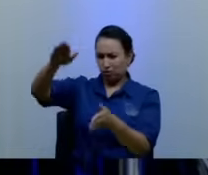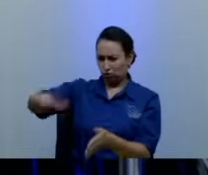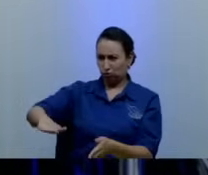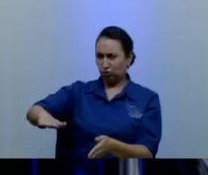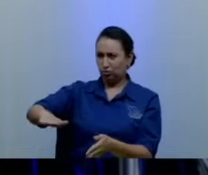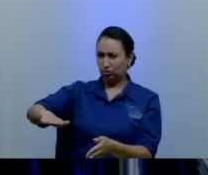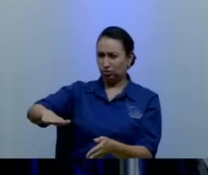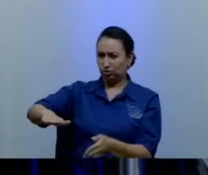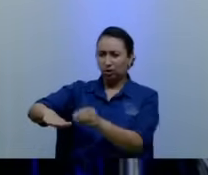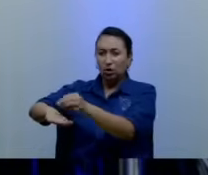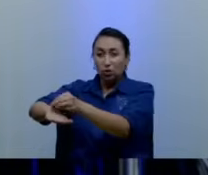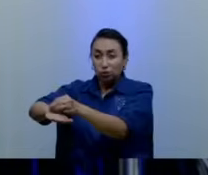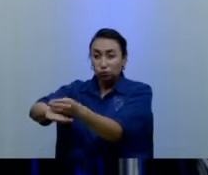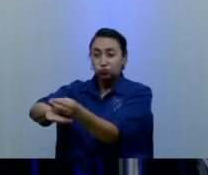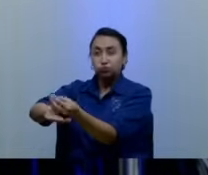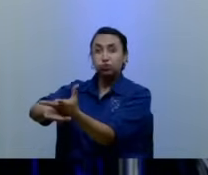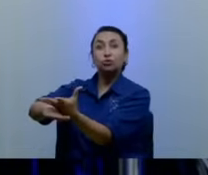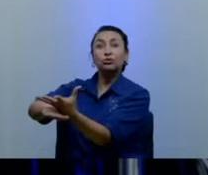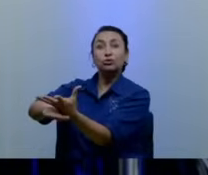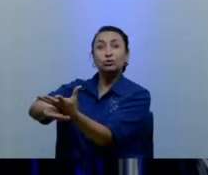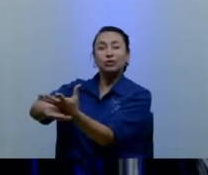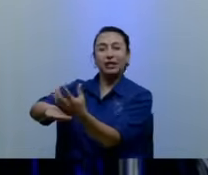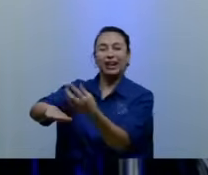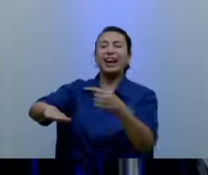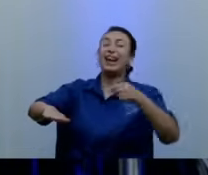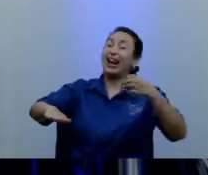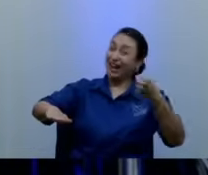abre y uno echa salita.